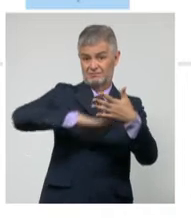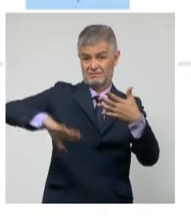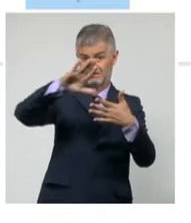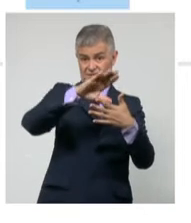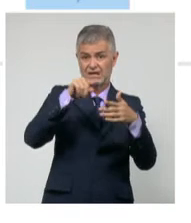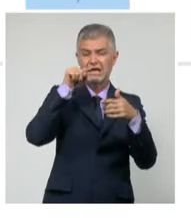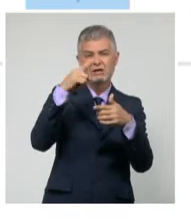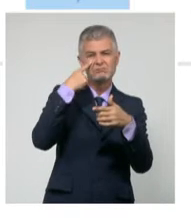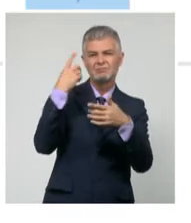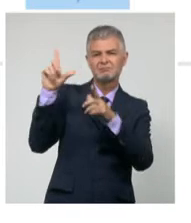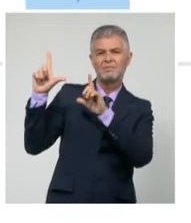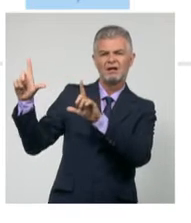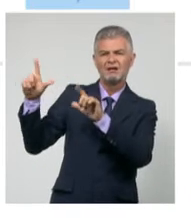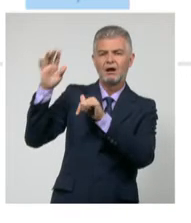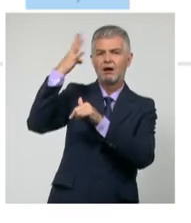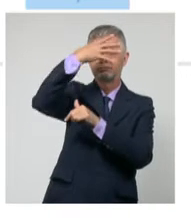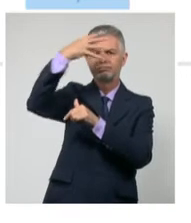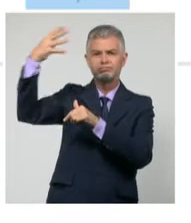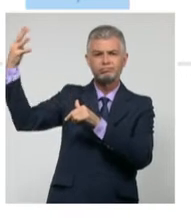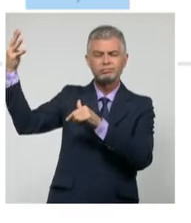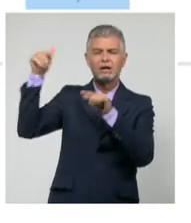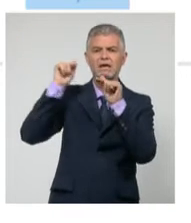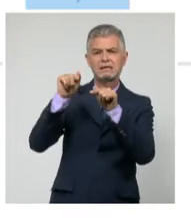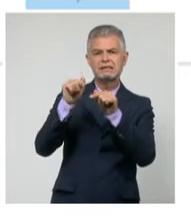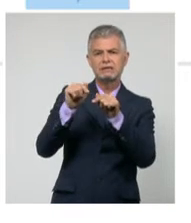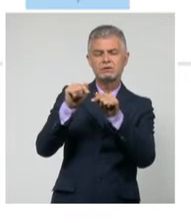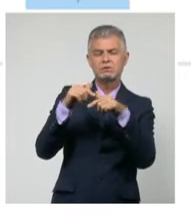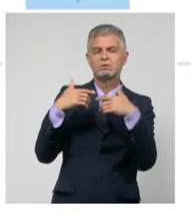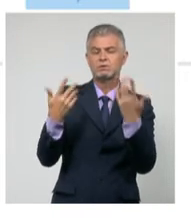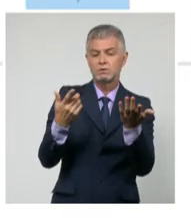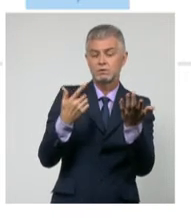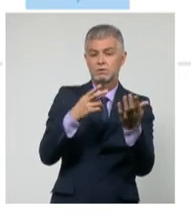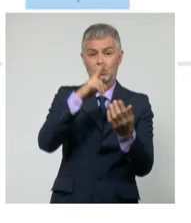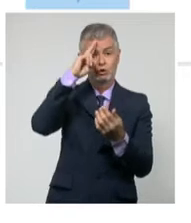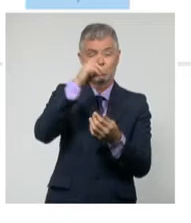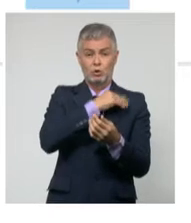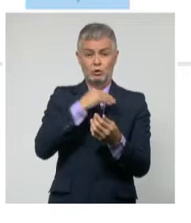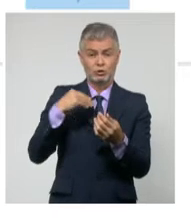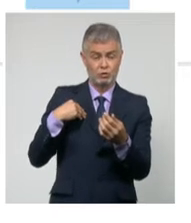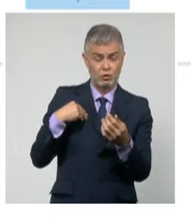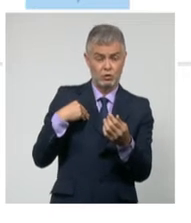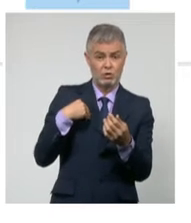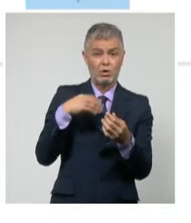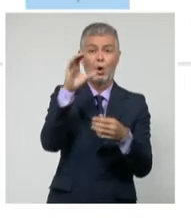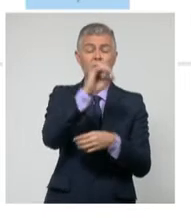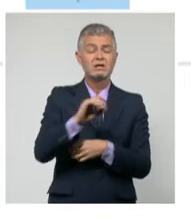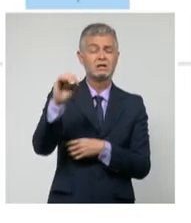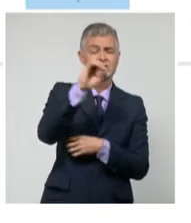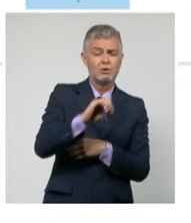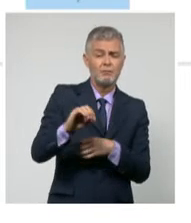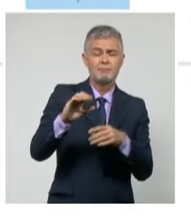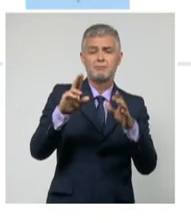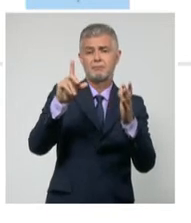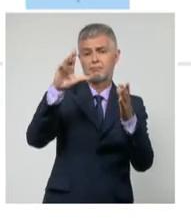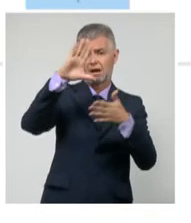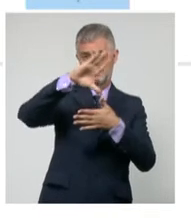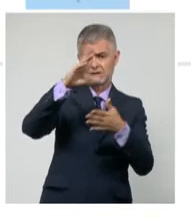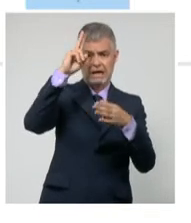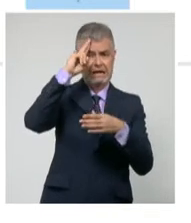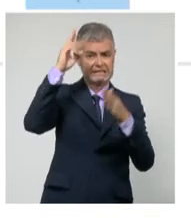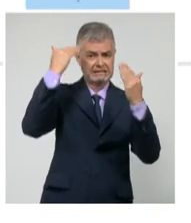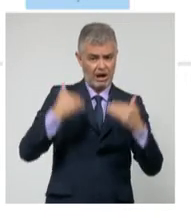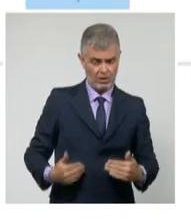presentó el doctor Sylvain Aldighieri, que es el gerente de incidente de la Organización Panamericana de la Salud para